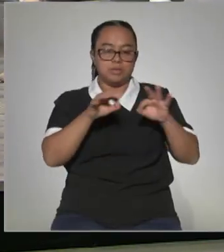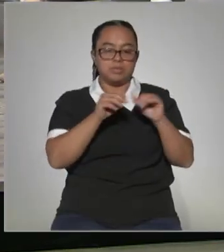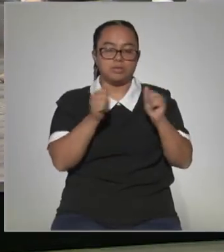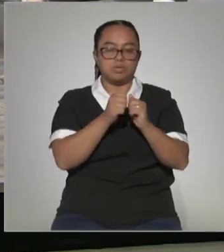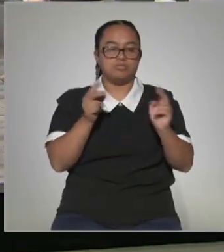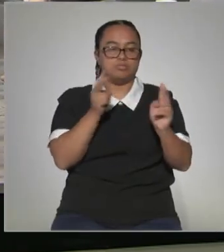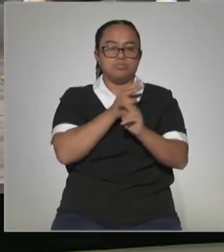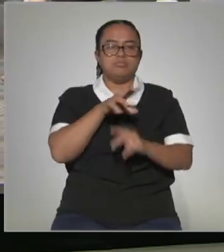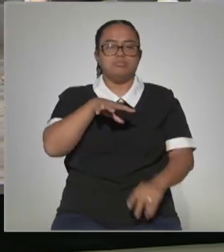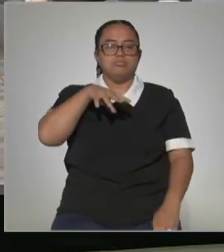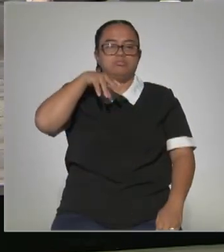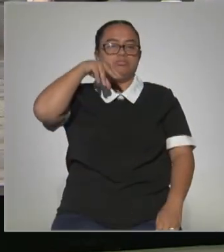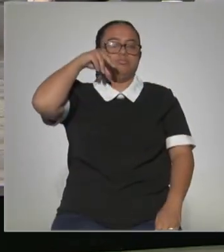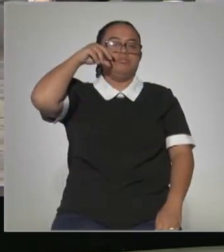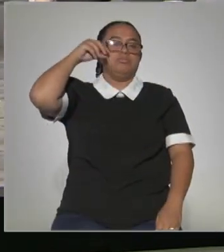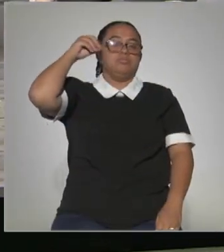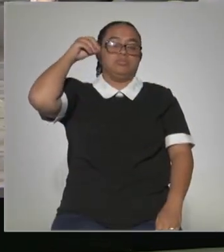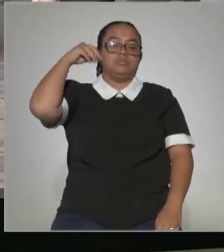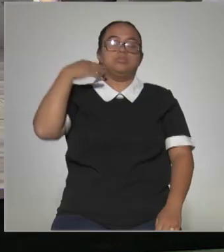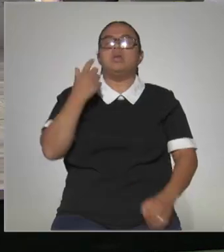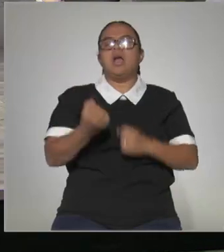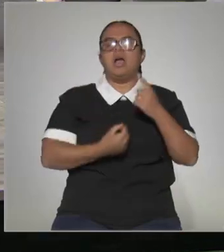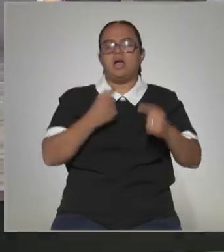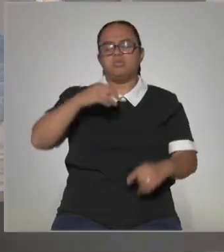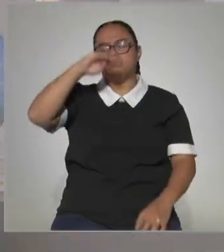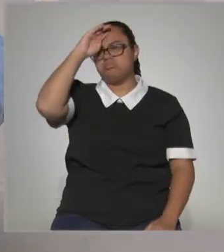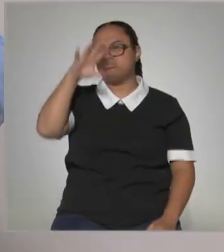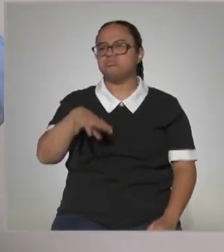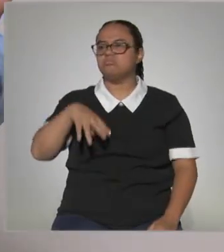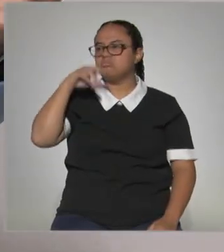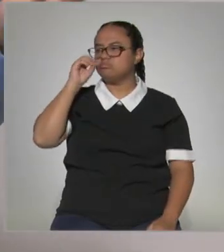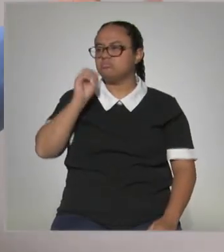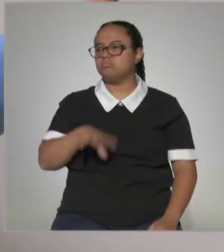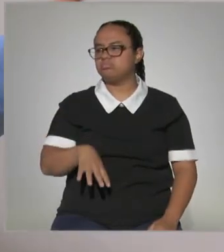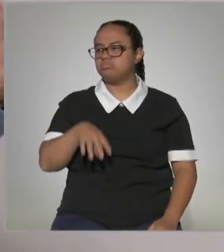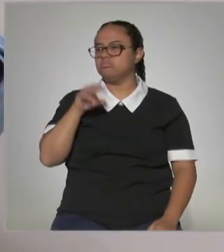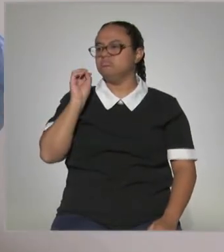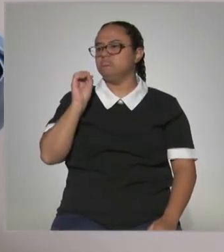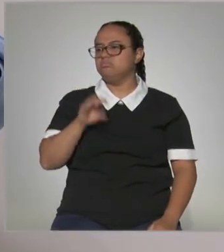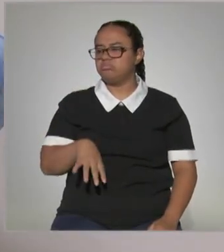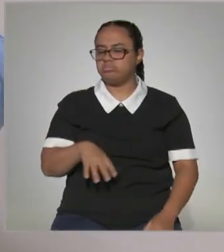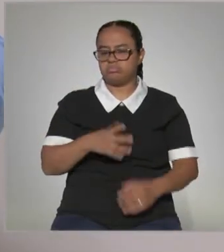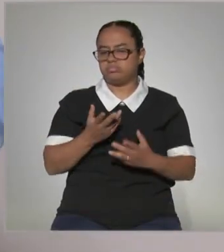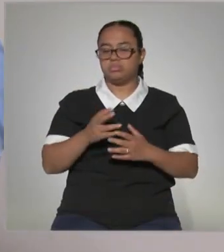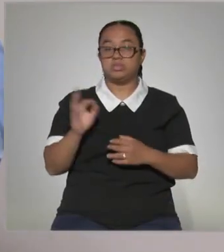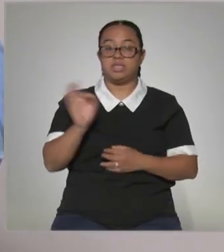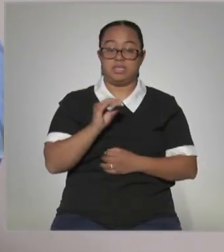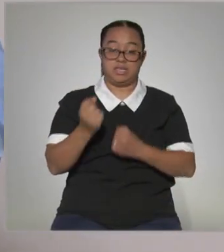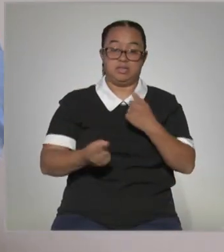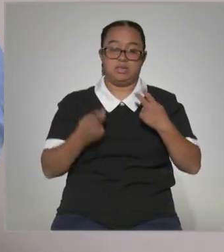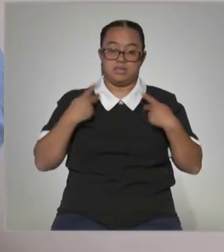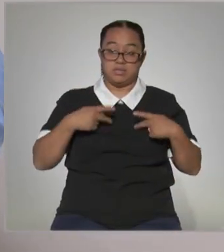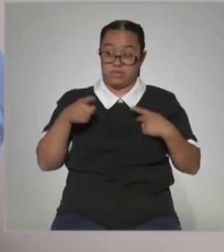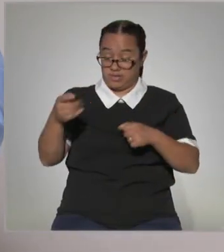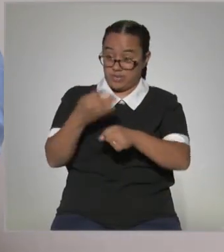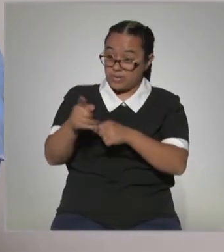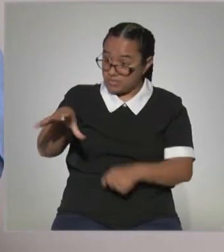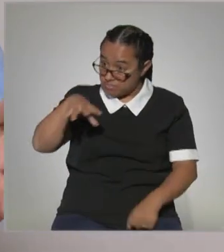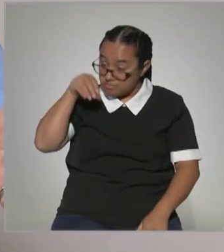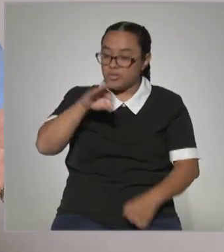respiración profunda, porque parece que respiramos superficialmente todo el tiempo. Ahorita que lo dijiste, yo estoy segura que todos hicimos...